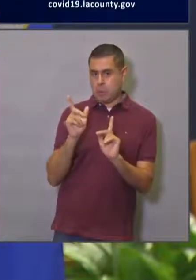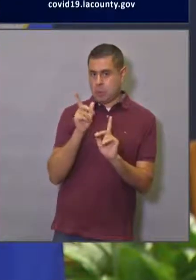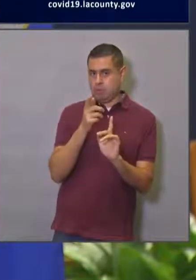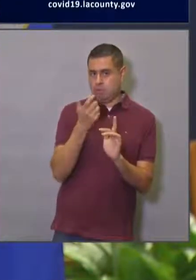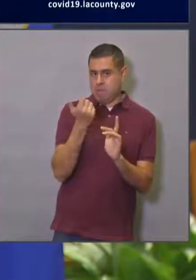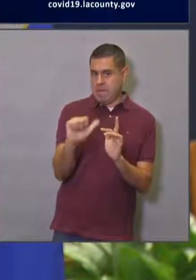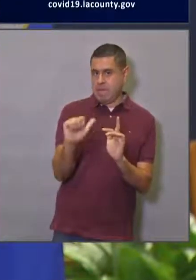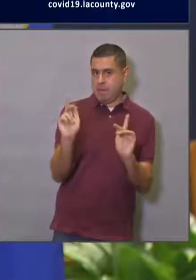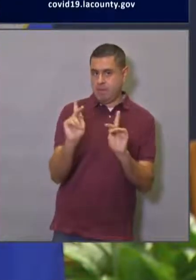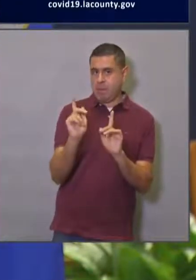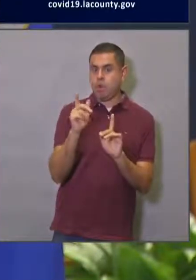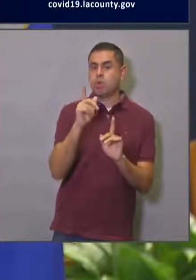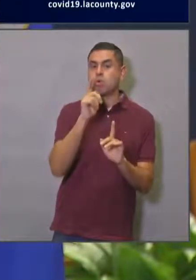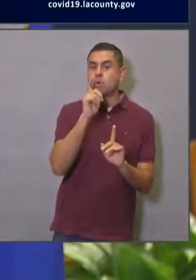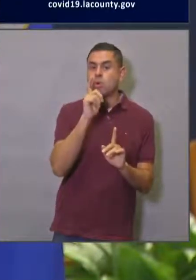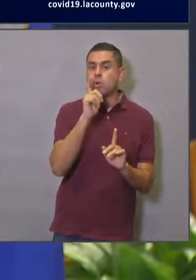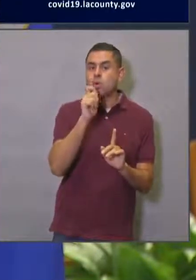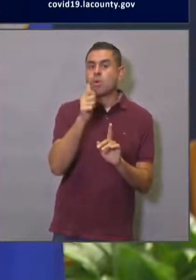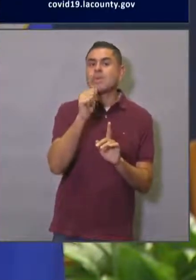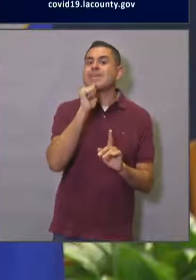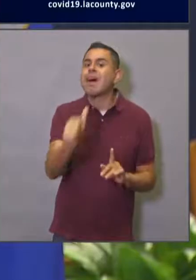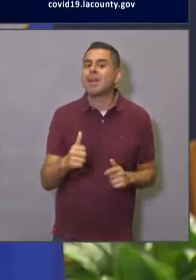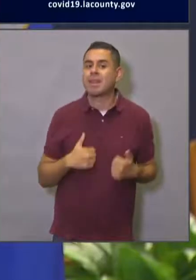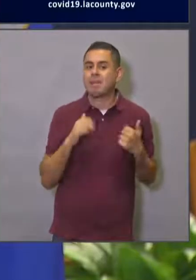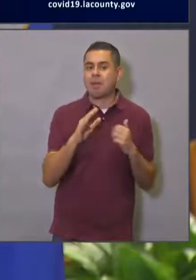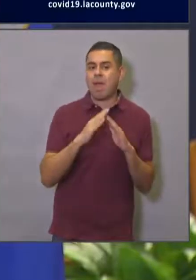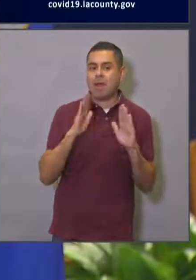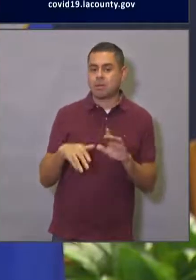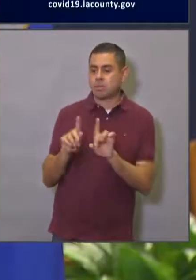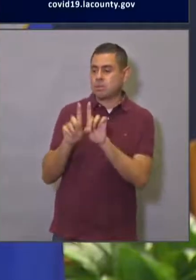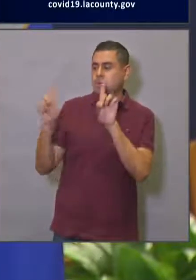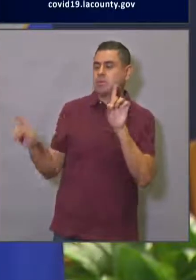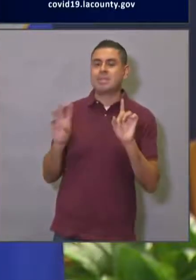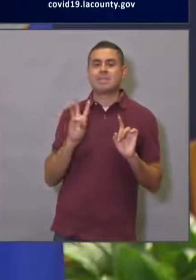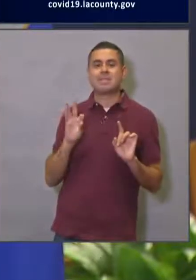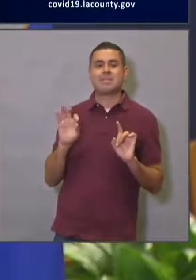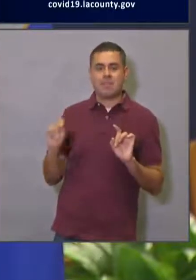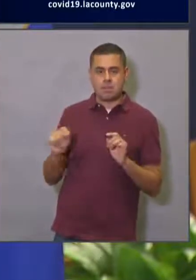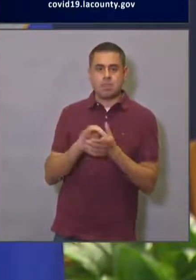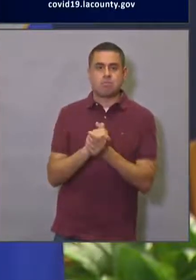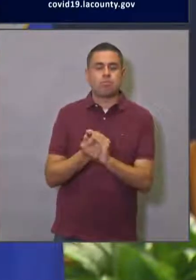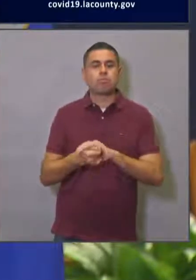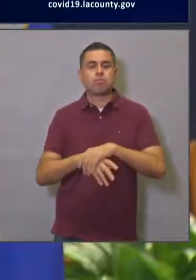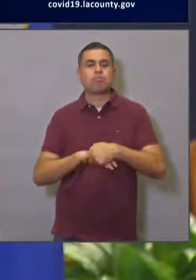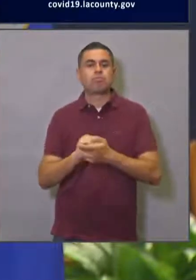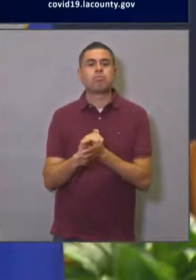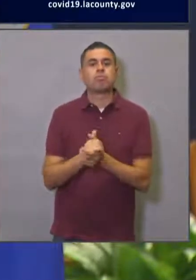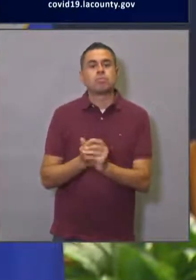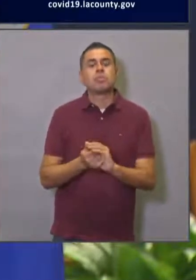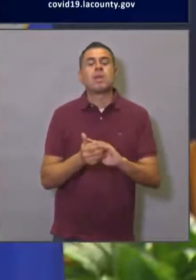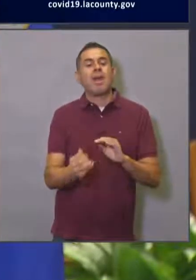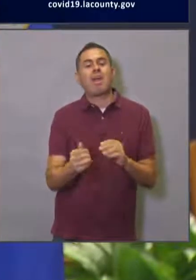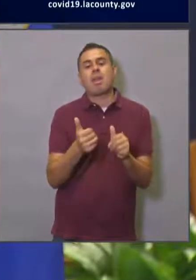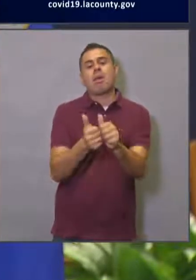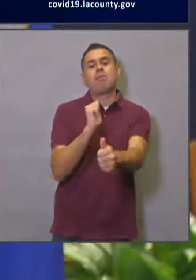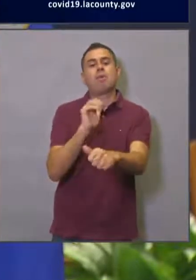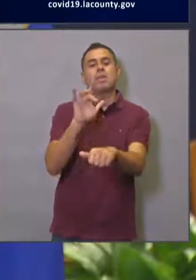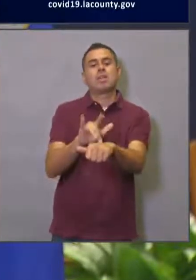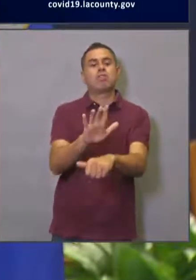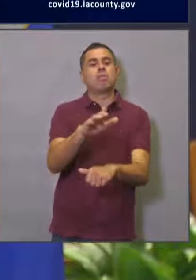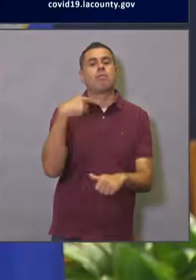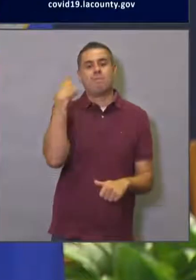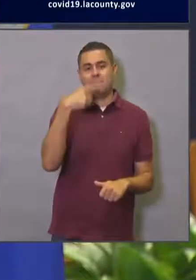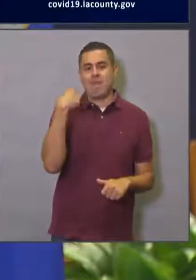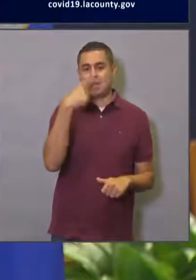pies con personas que no sean de su hogar. Lavarse las manos con frecuencia y evitar tocarse la cara con las manos